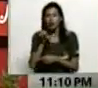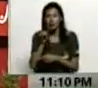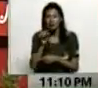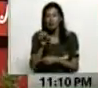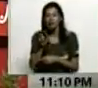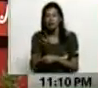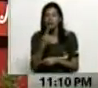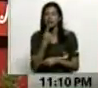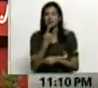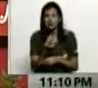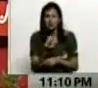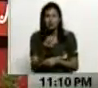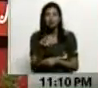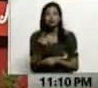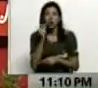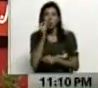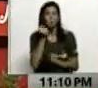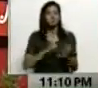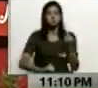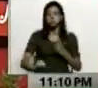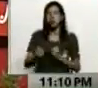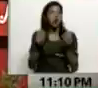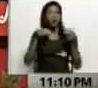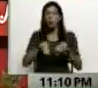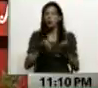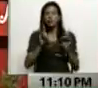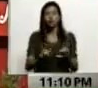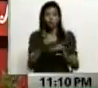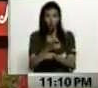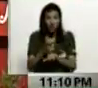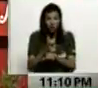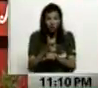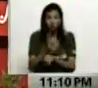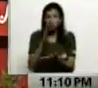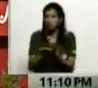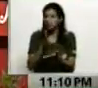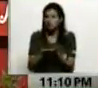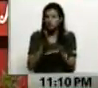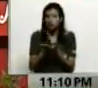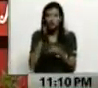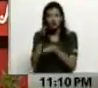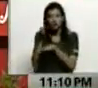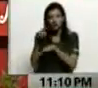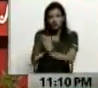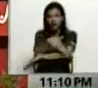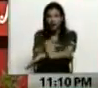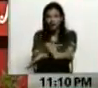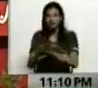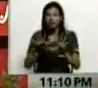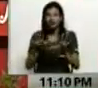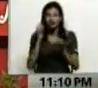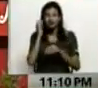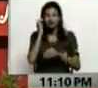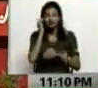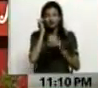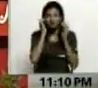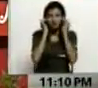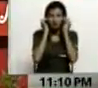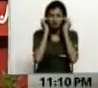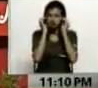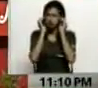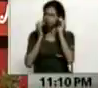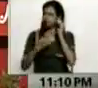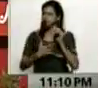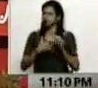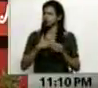Márquez dice los que más zapatea y que frecuenta mucho la calle 10 del centro de Cúcuta que